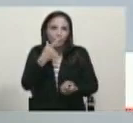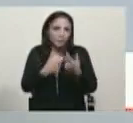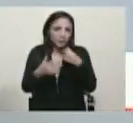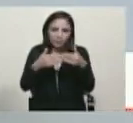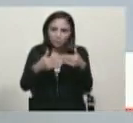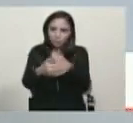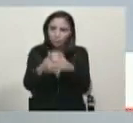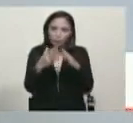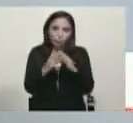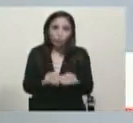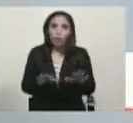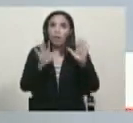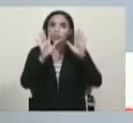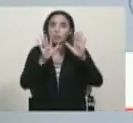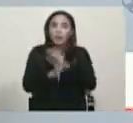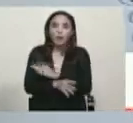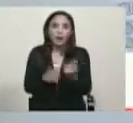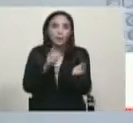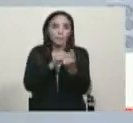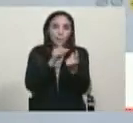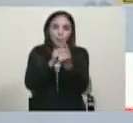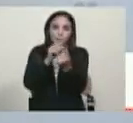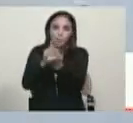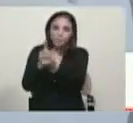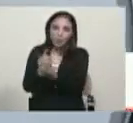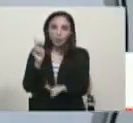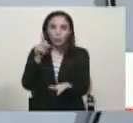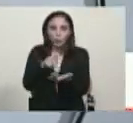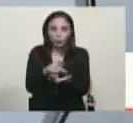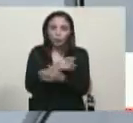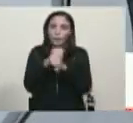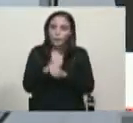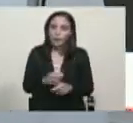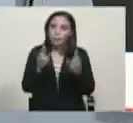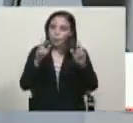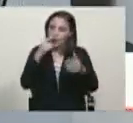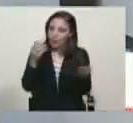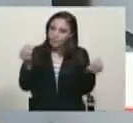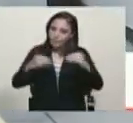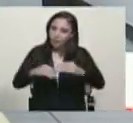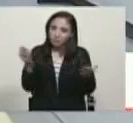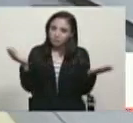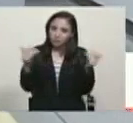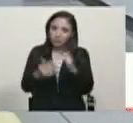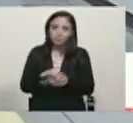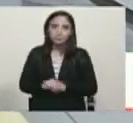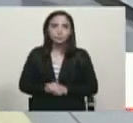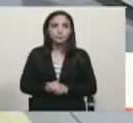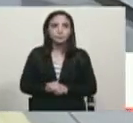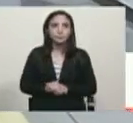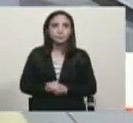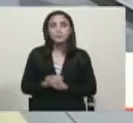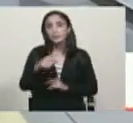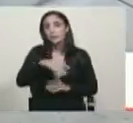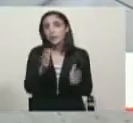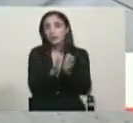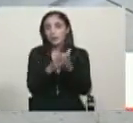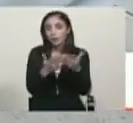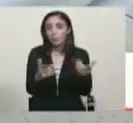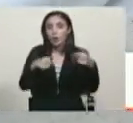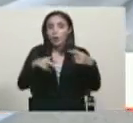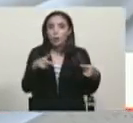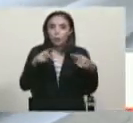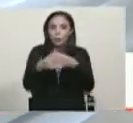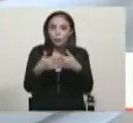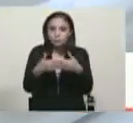10 sesiones que va a recibir, y bueno, esperamos que sean muchos más. Bueno, presidente, desde acá, desde Cumaná, inaugurando